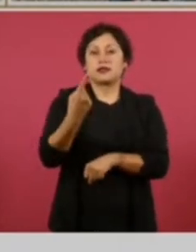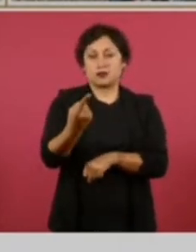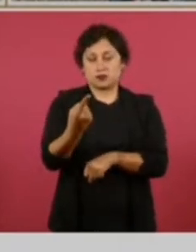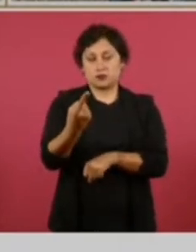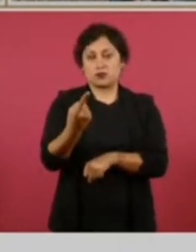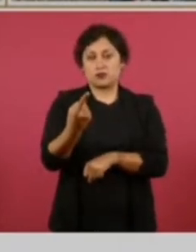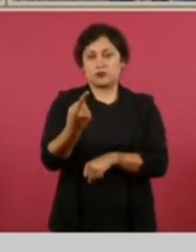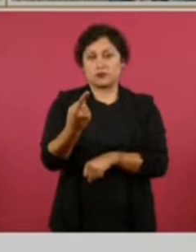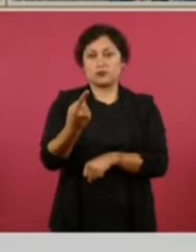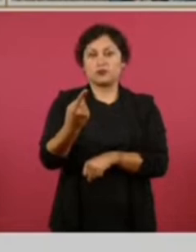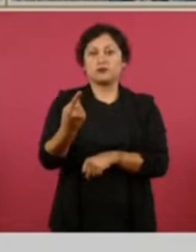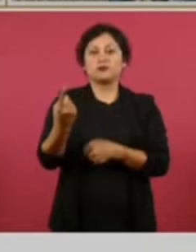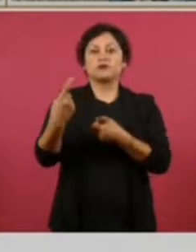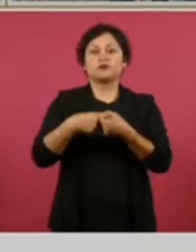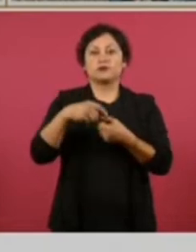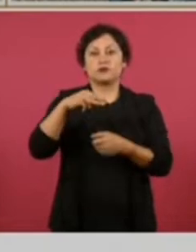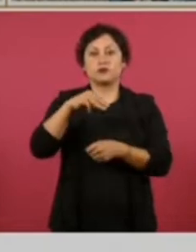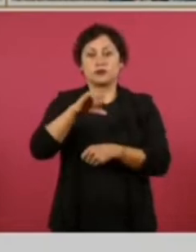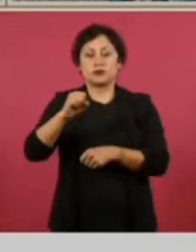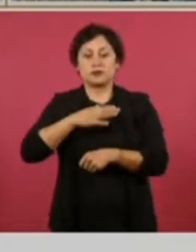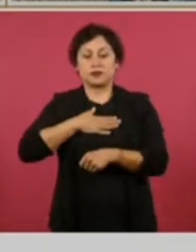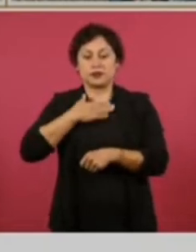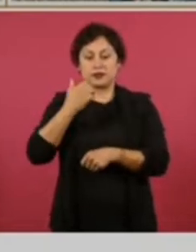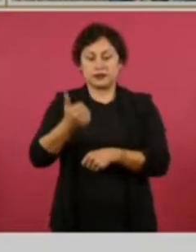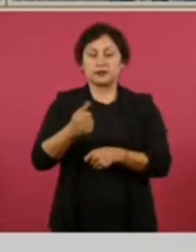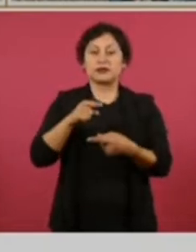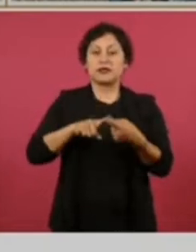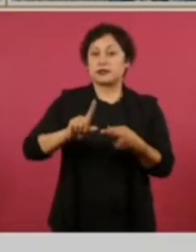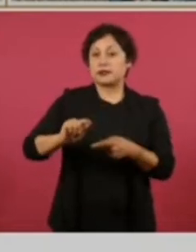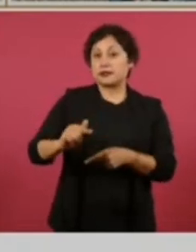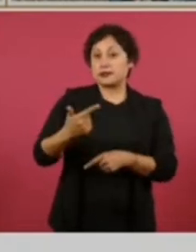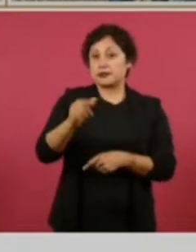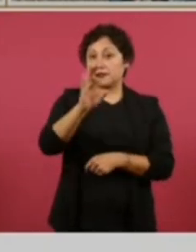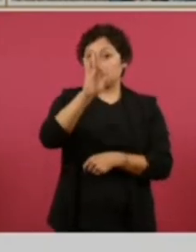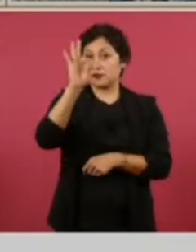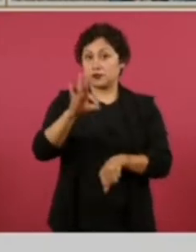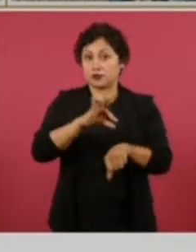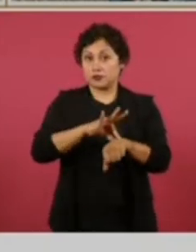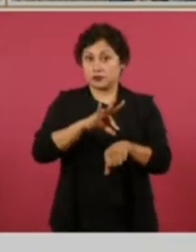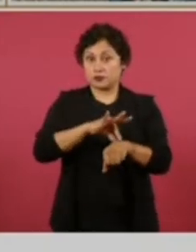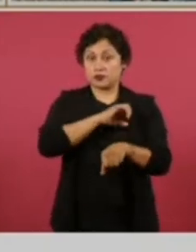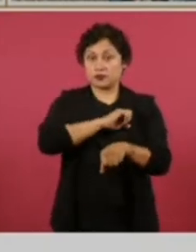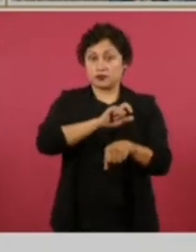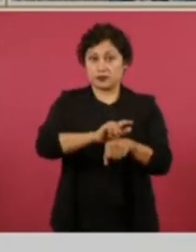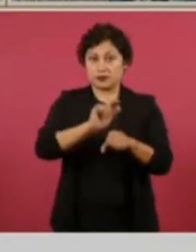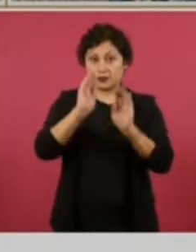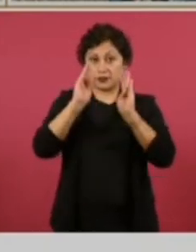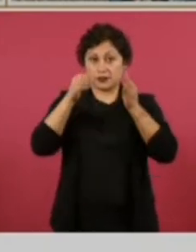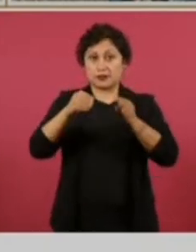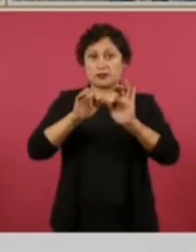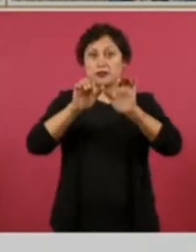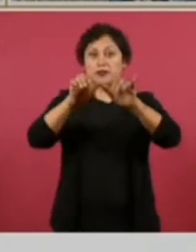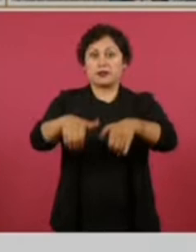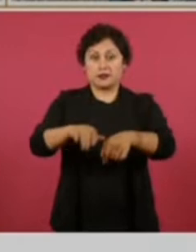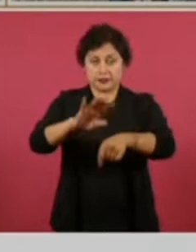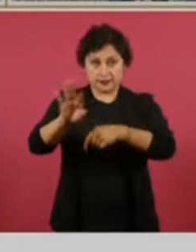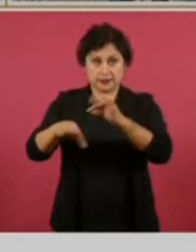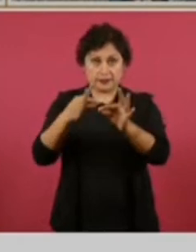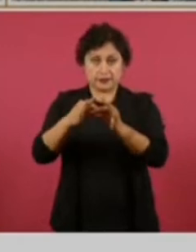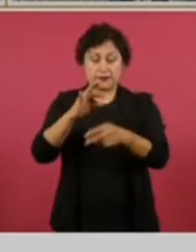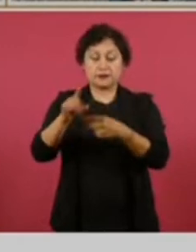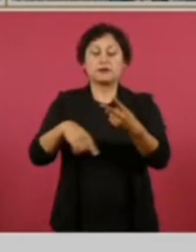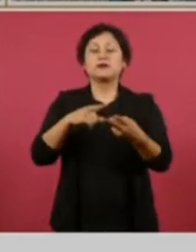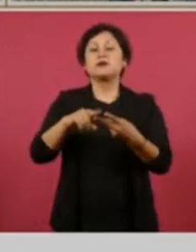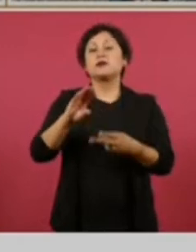Bienestar, 77% ya es la cobertura de contratación de médicos especialistas en Puebla,